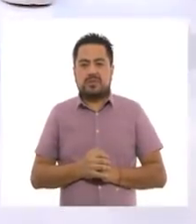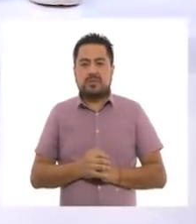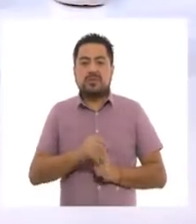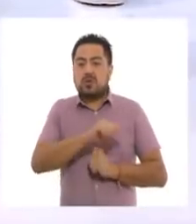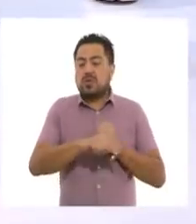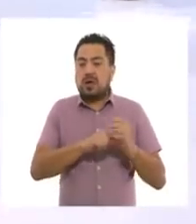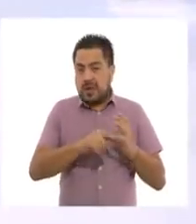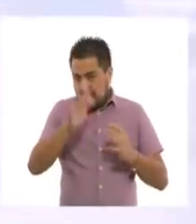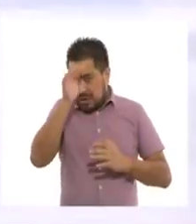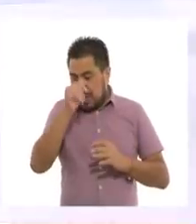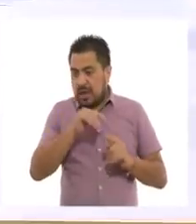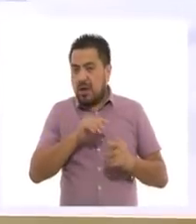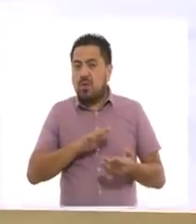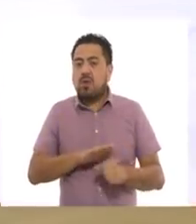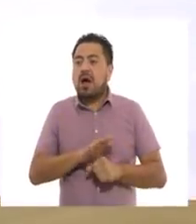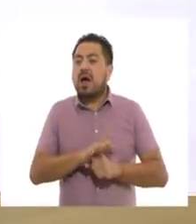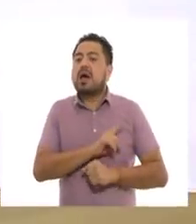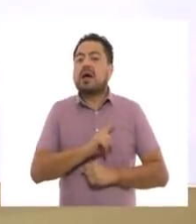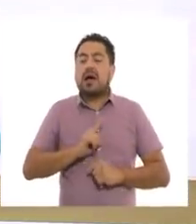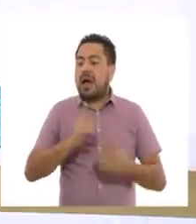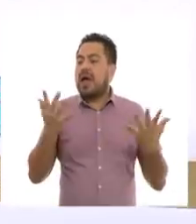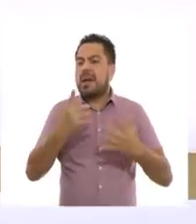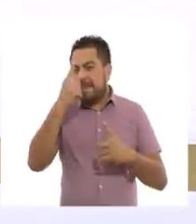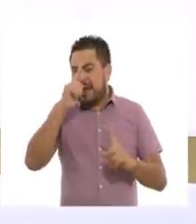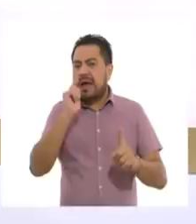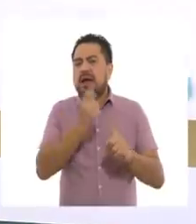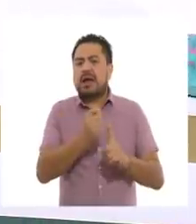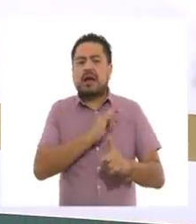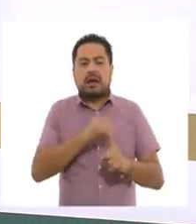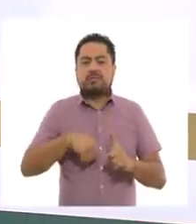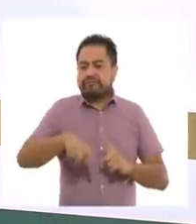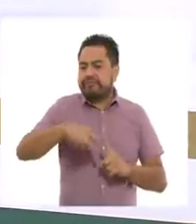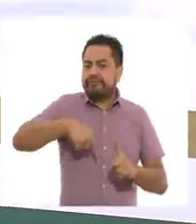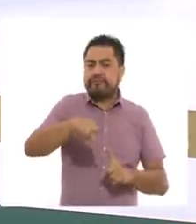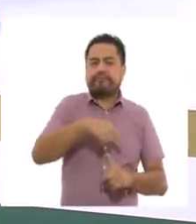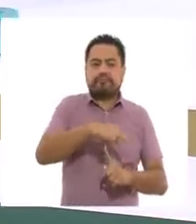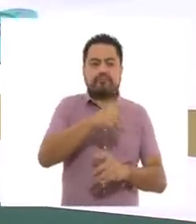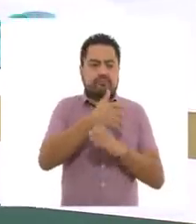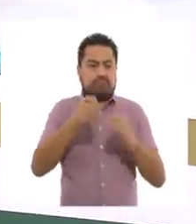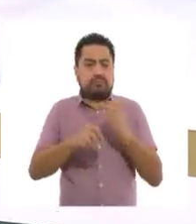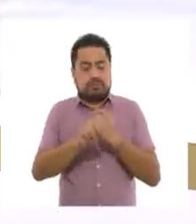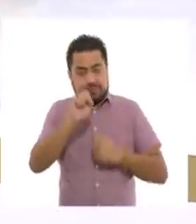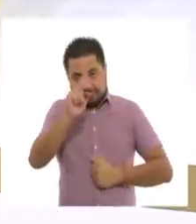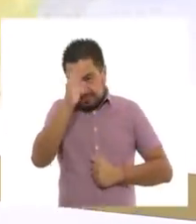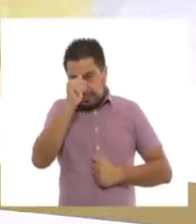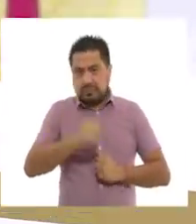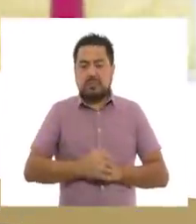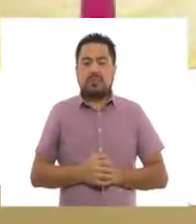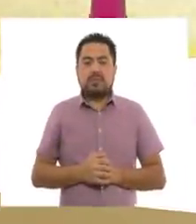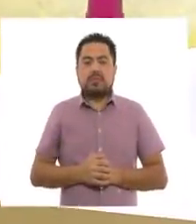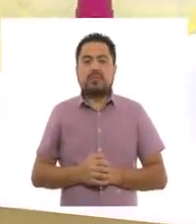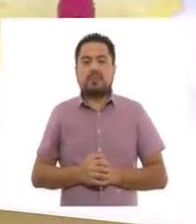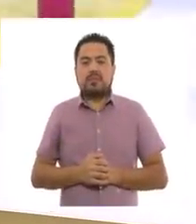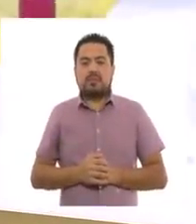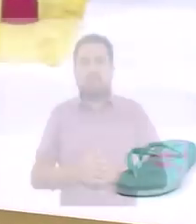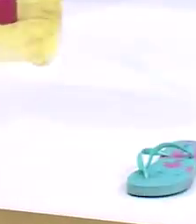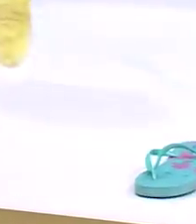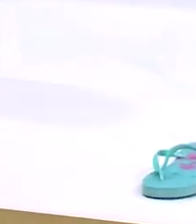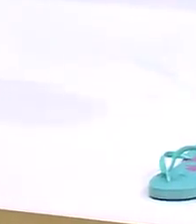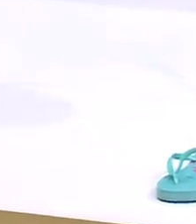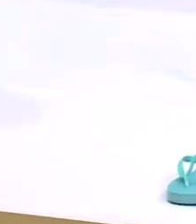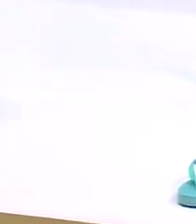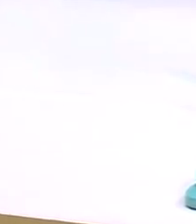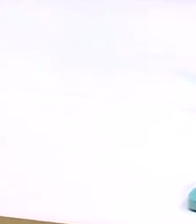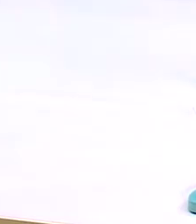espacio y qué deberías de hacer para que puedas desplazar esos objetos. Hay que observarlos muy bien para no chocar con ellos. Sí,